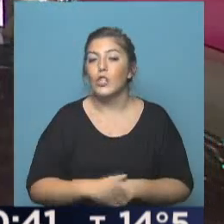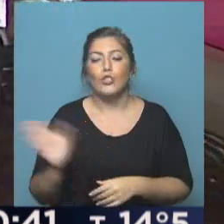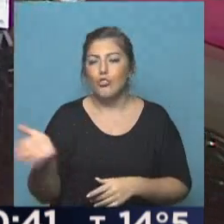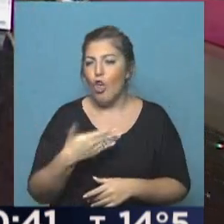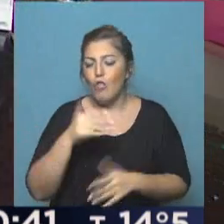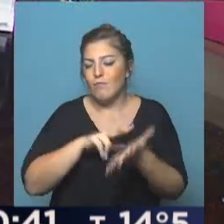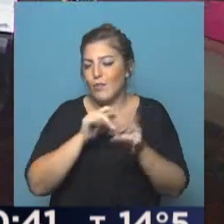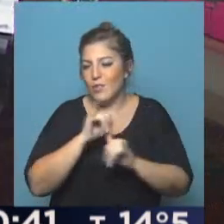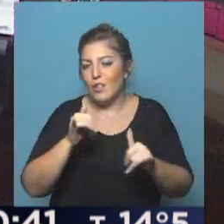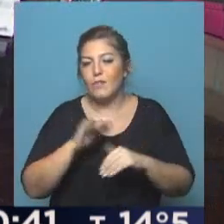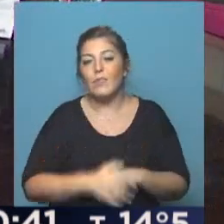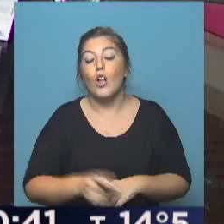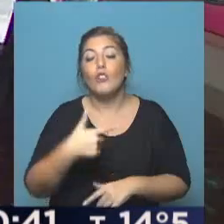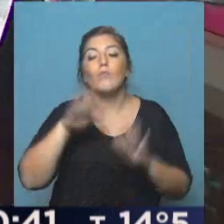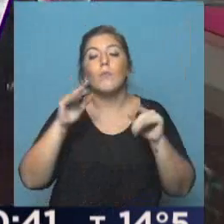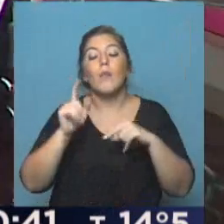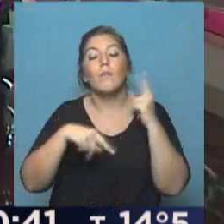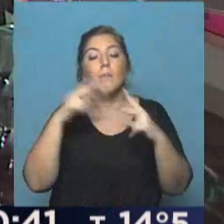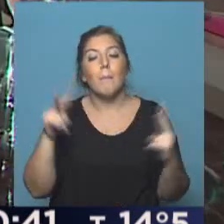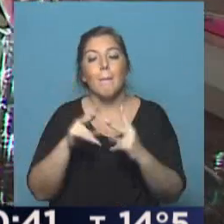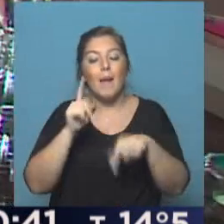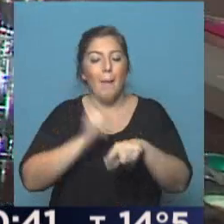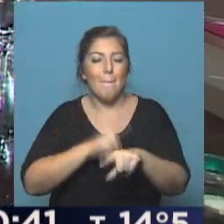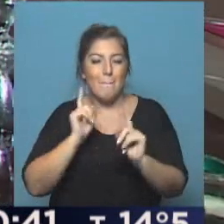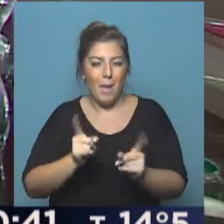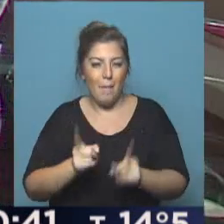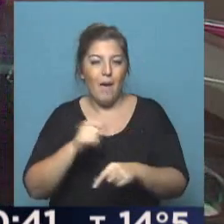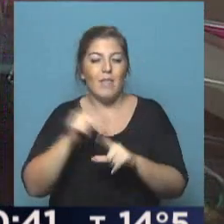supuesto. Nosotros nos vamos, nos encontramos mañana a la misma hora aquí en la